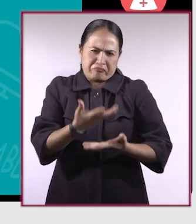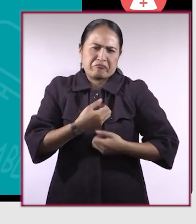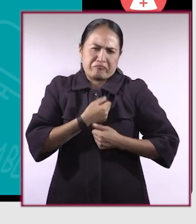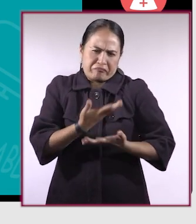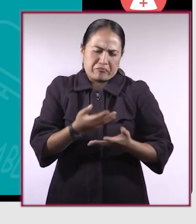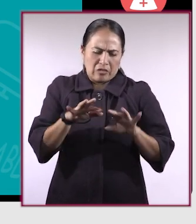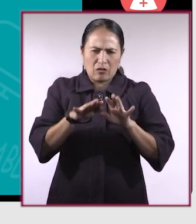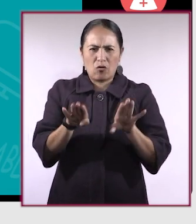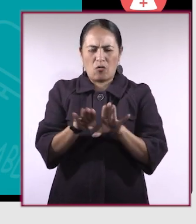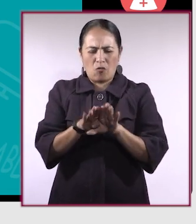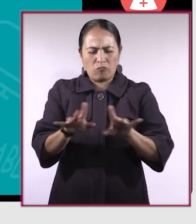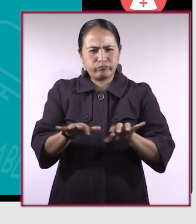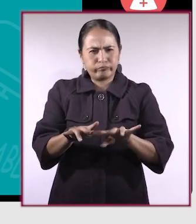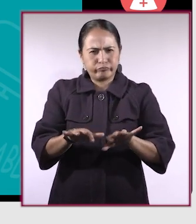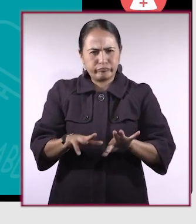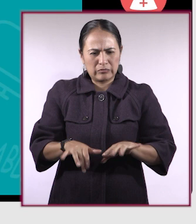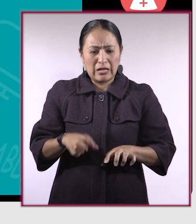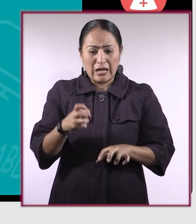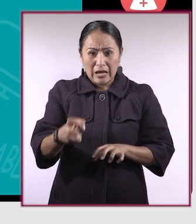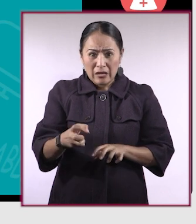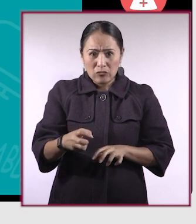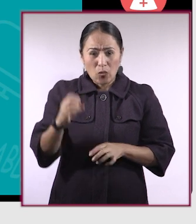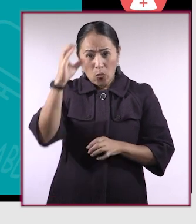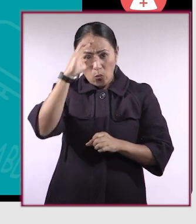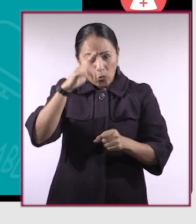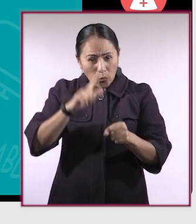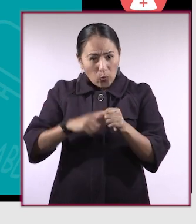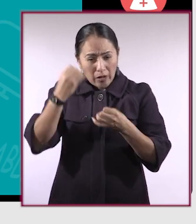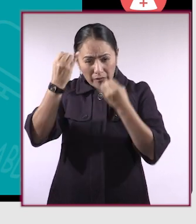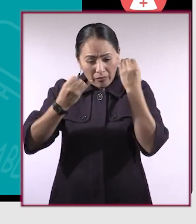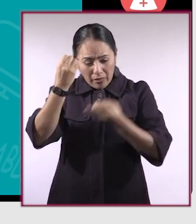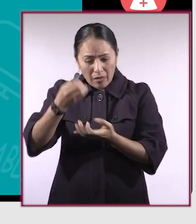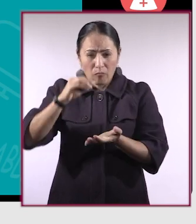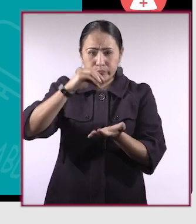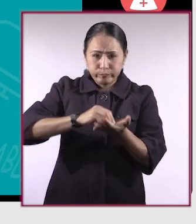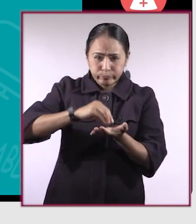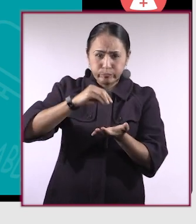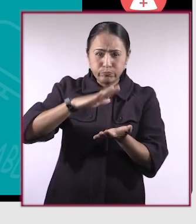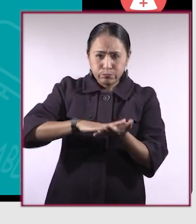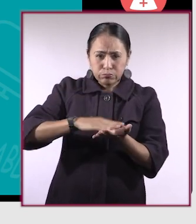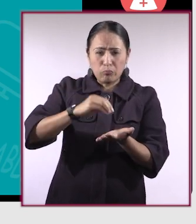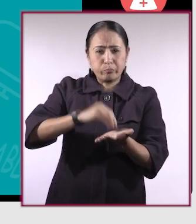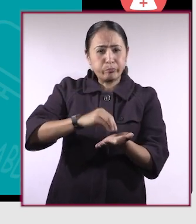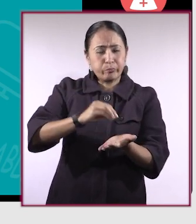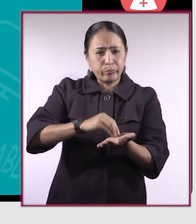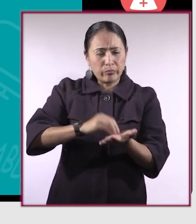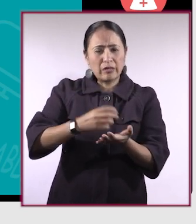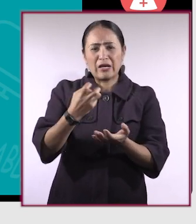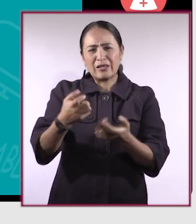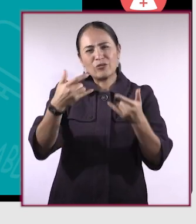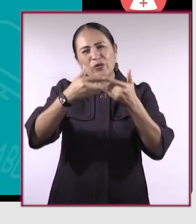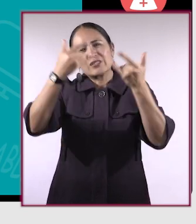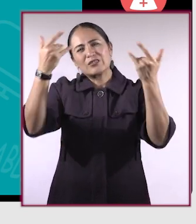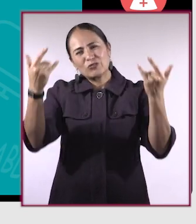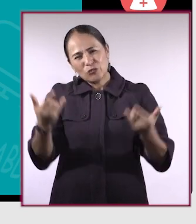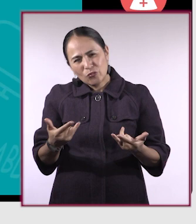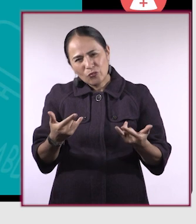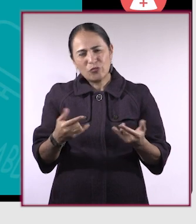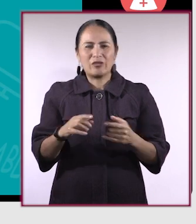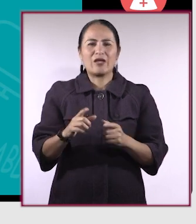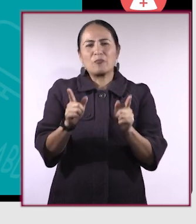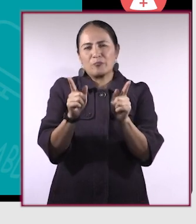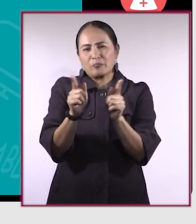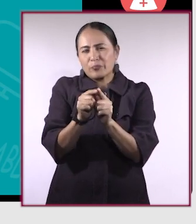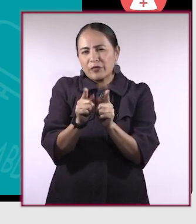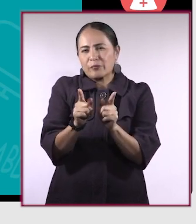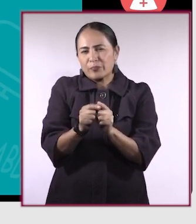de esto pues nos podemos perpetuar, ¿no? Seguimos escribiendo aquellas historias,